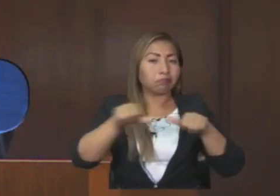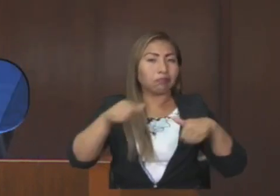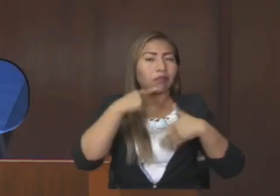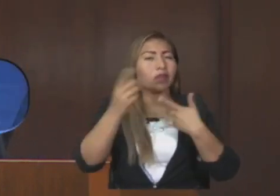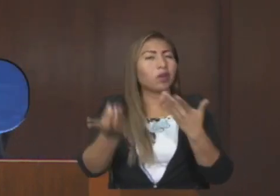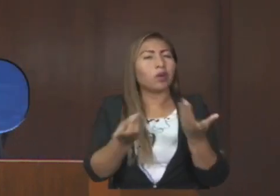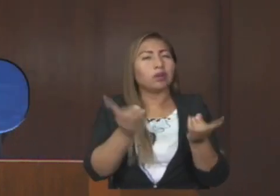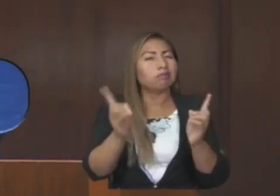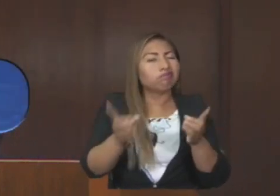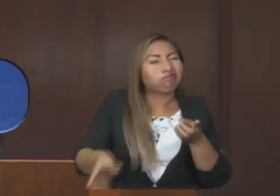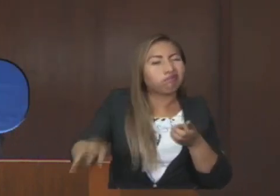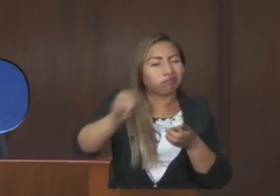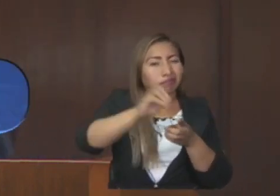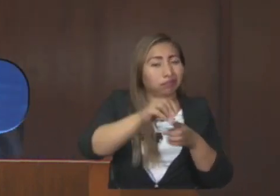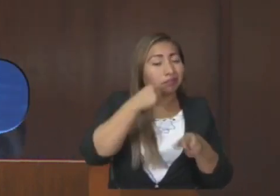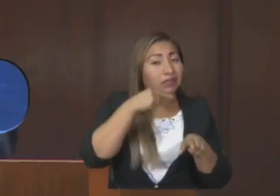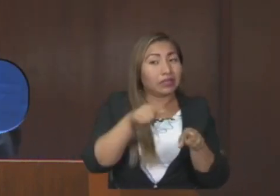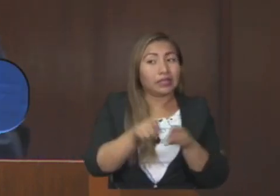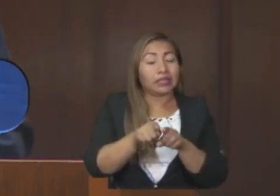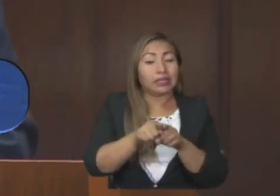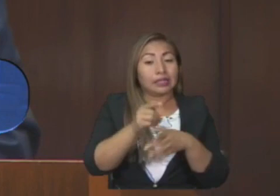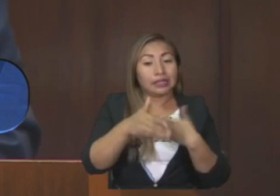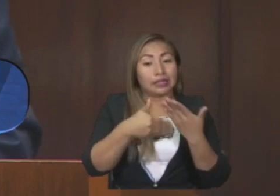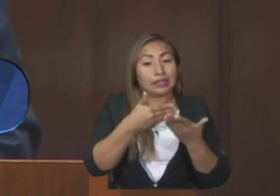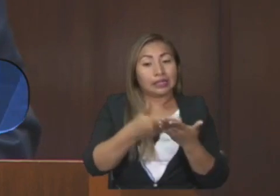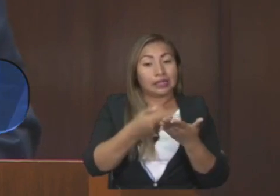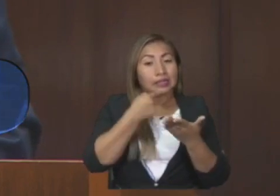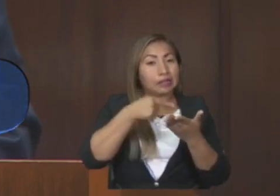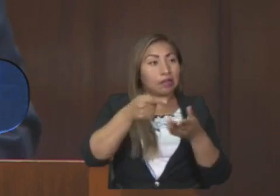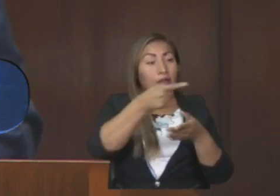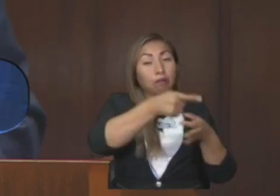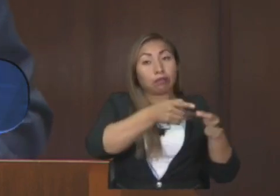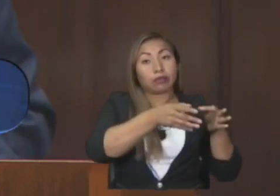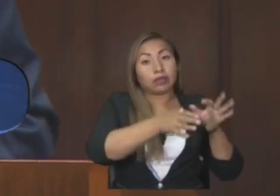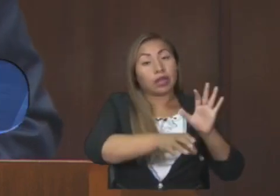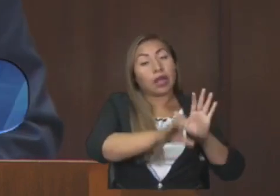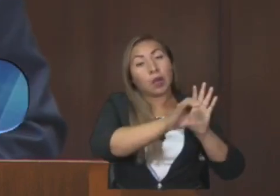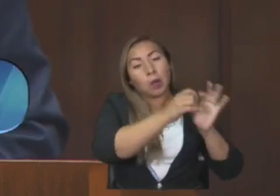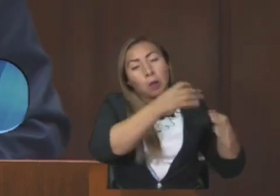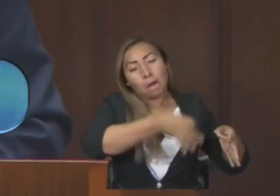dar cumplimiento a la sentencia de la Corte Suprema de Justicia.